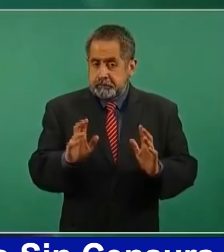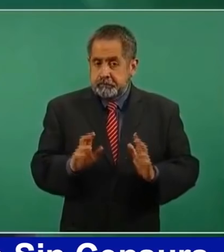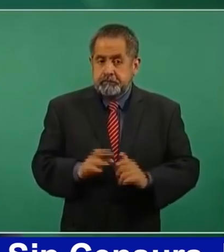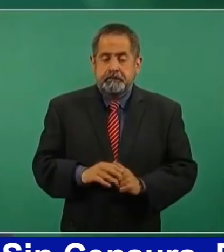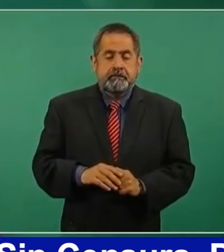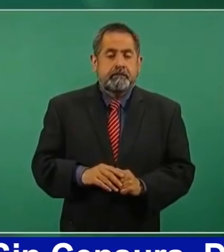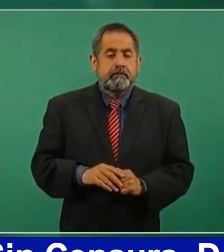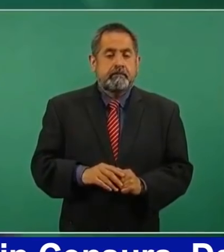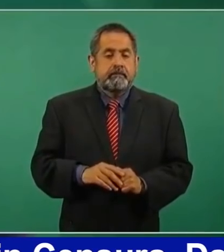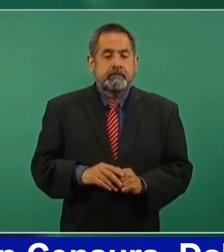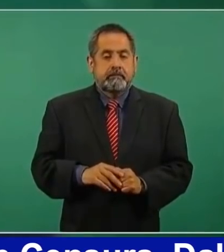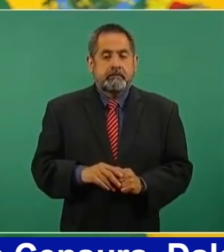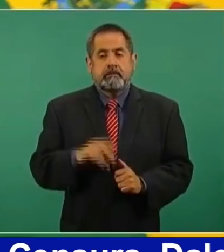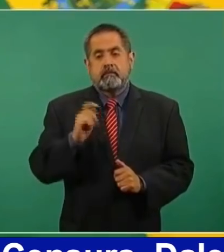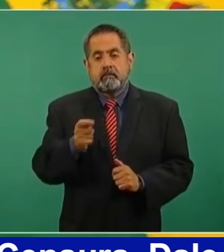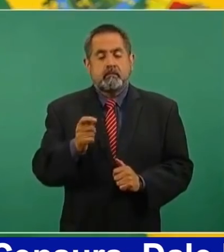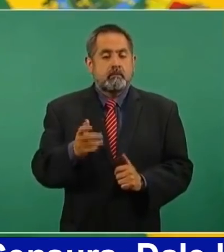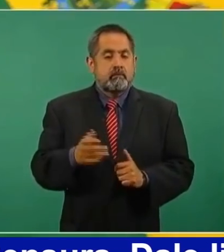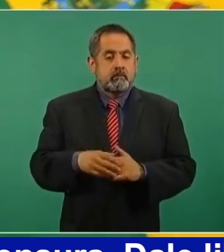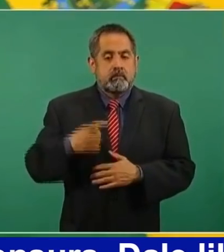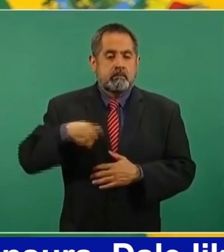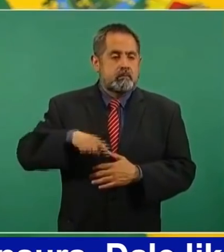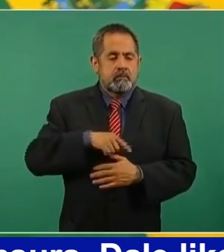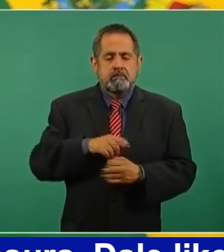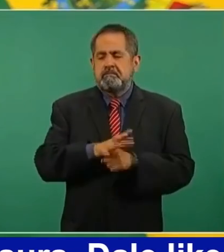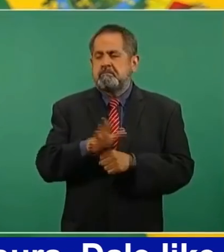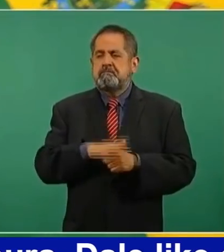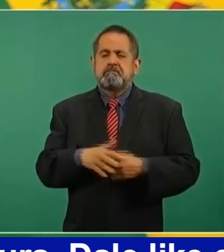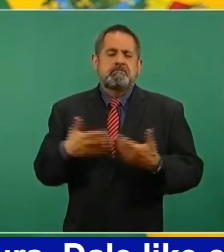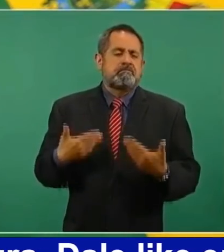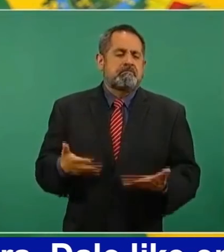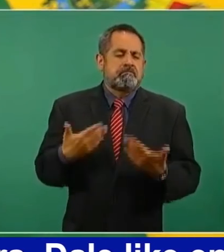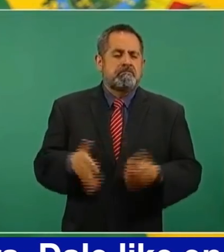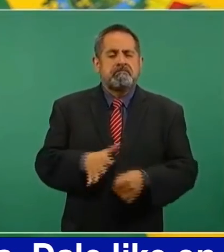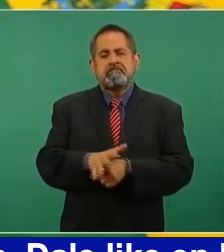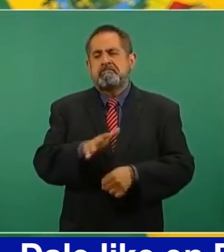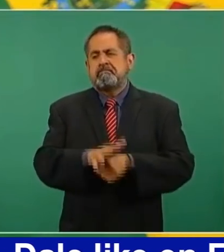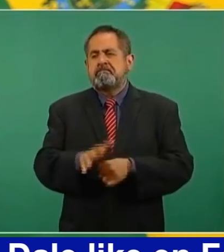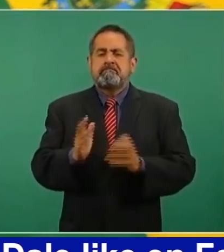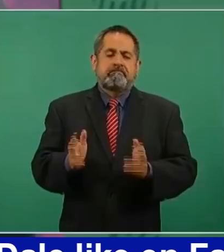porque no podemos confiarnos.